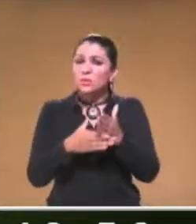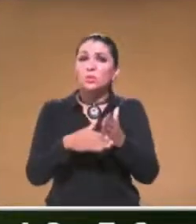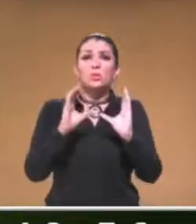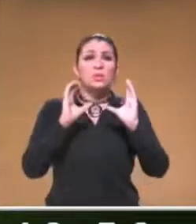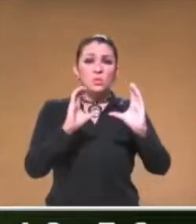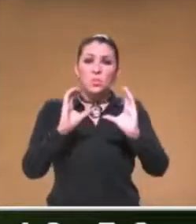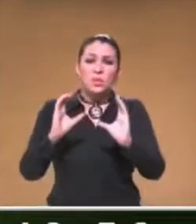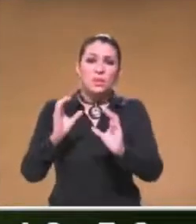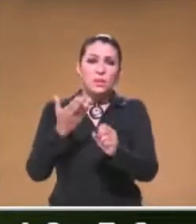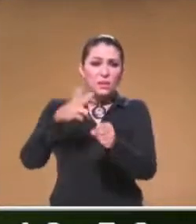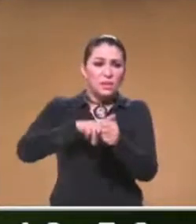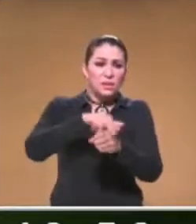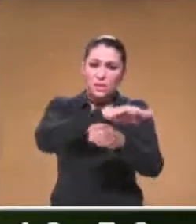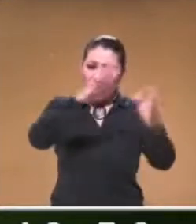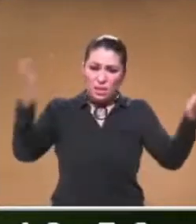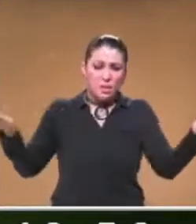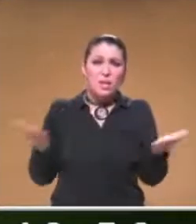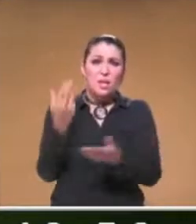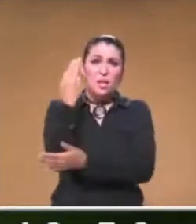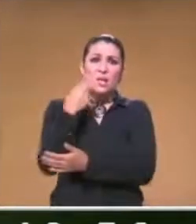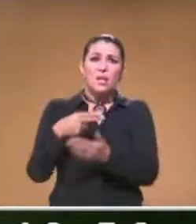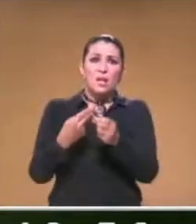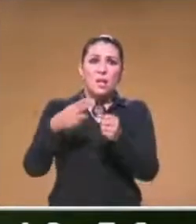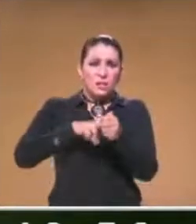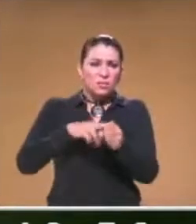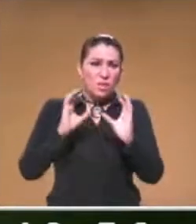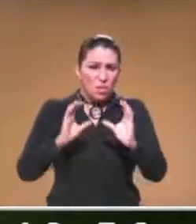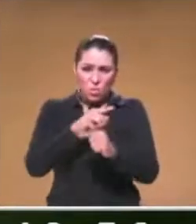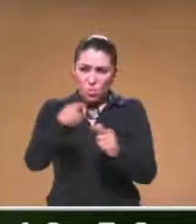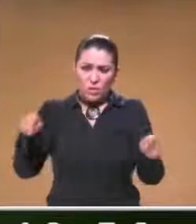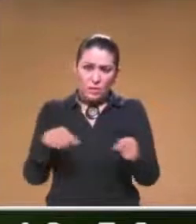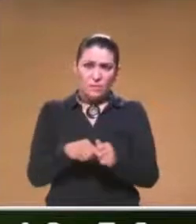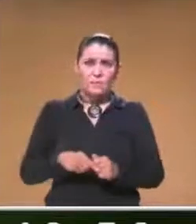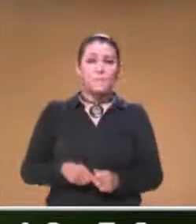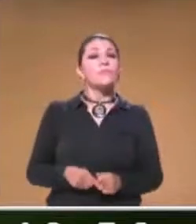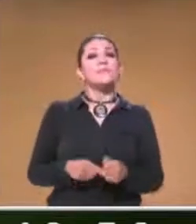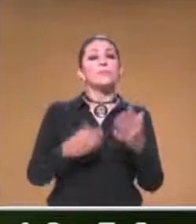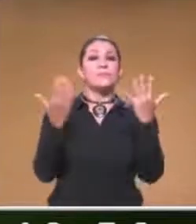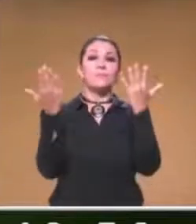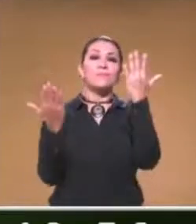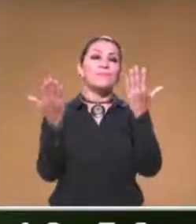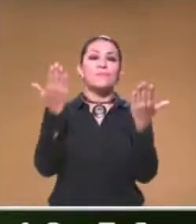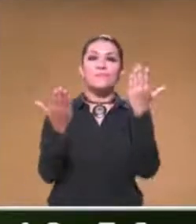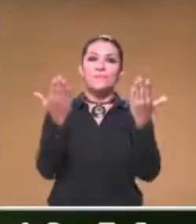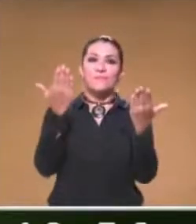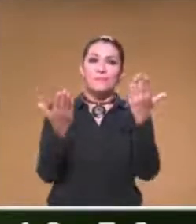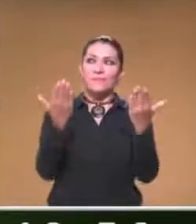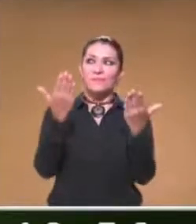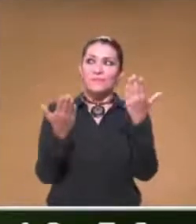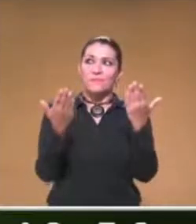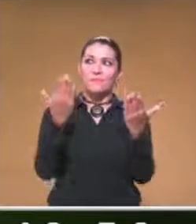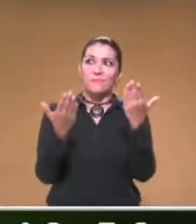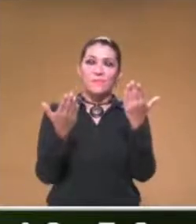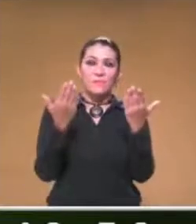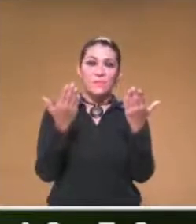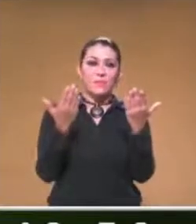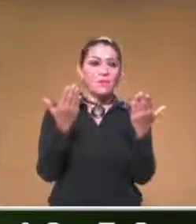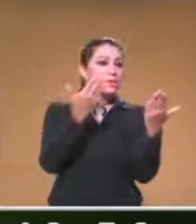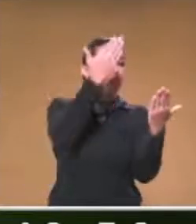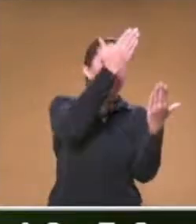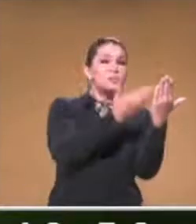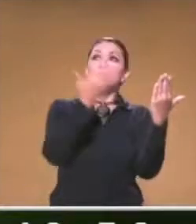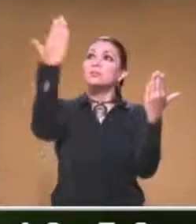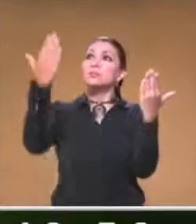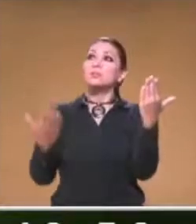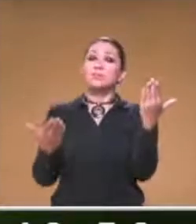ambiente. Para que puedas comparar, que es el asunto propio de ese aprendizaje,